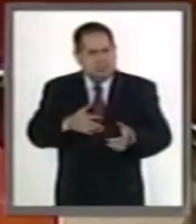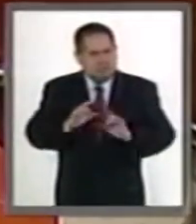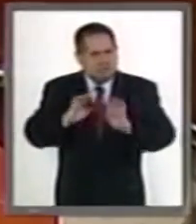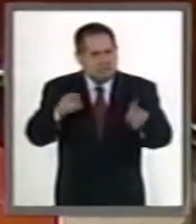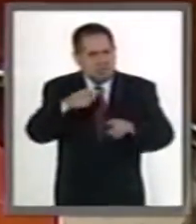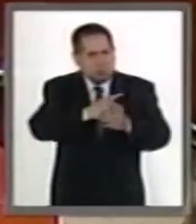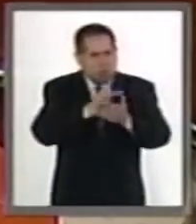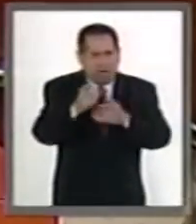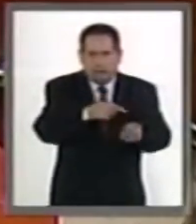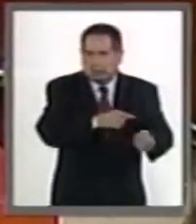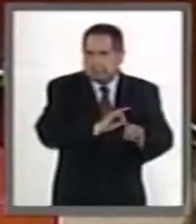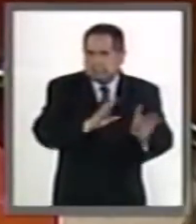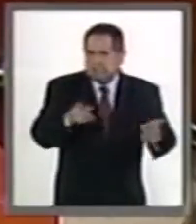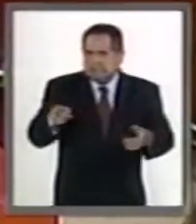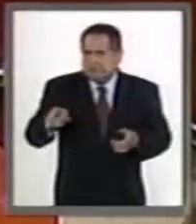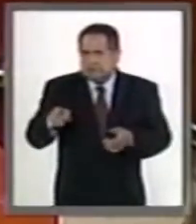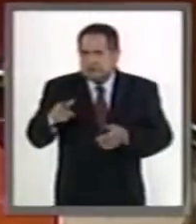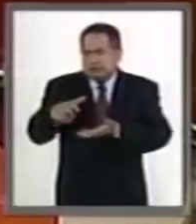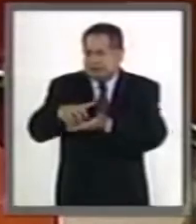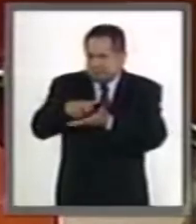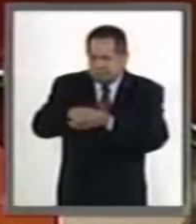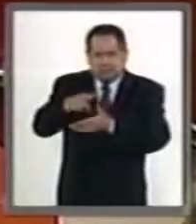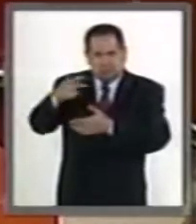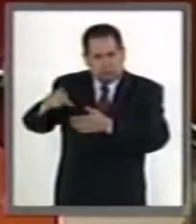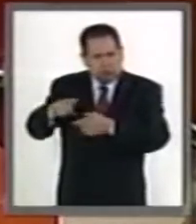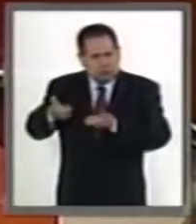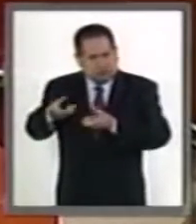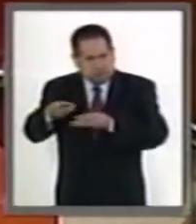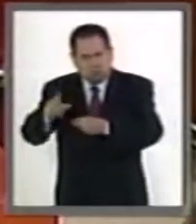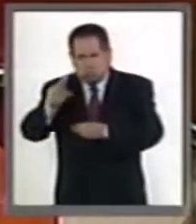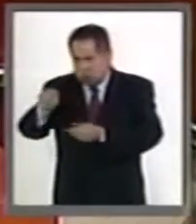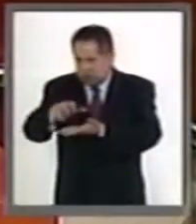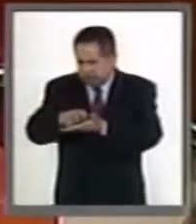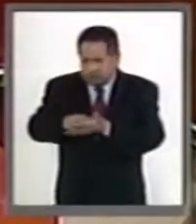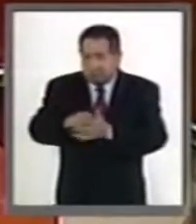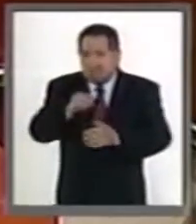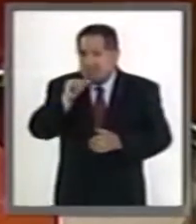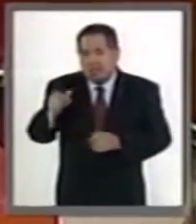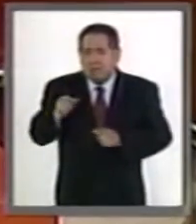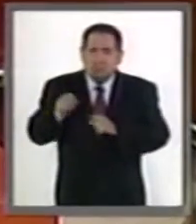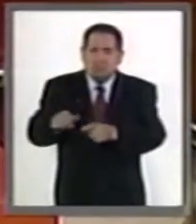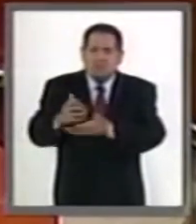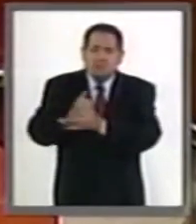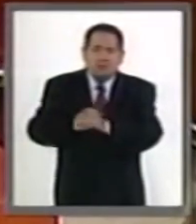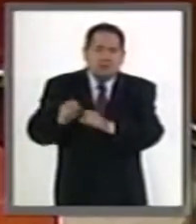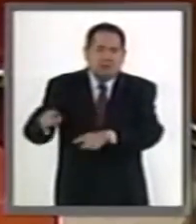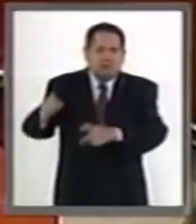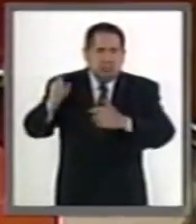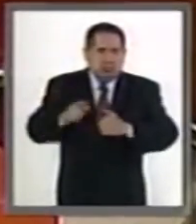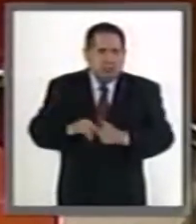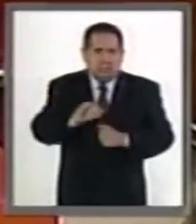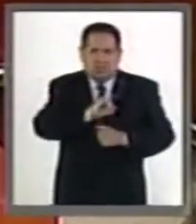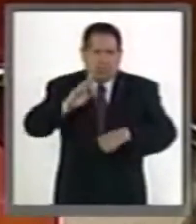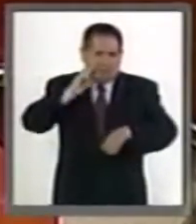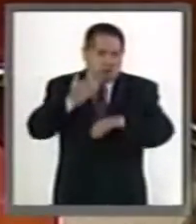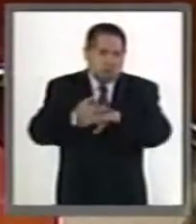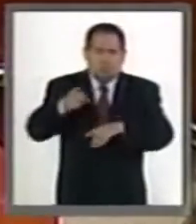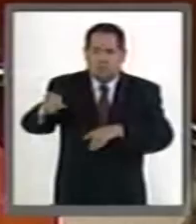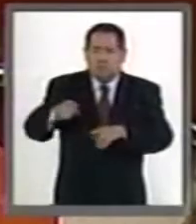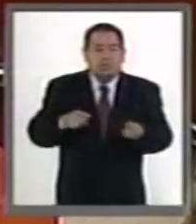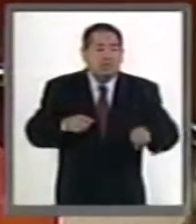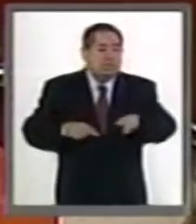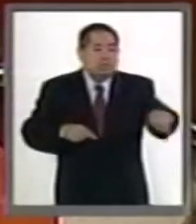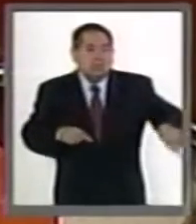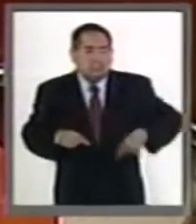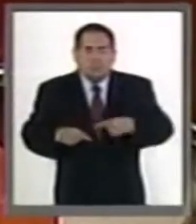sin sacrificar siquiera un espacio en las nóminas gubernamentales. El costo de la irresponsabilidad va con cargo directo a la política